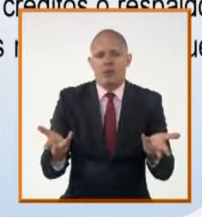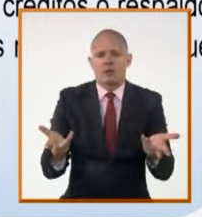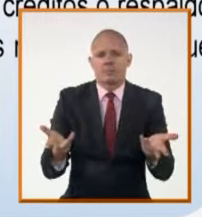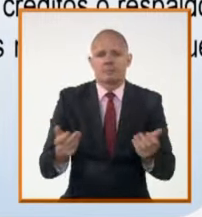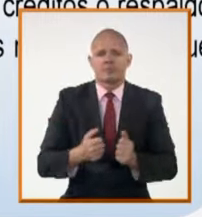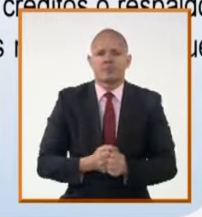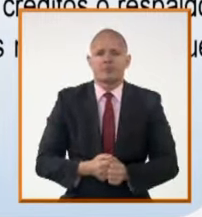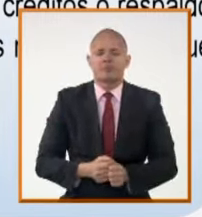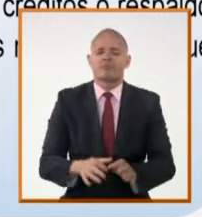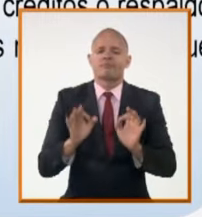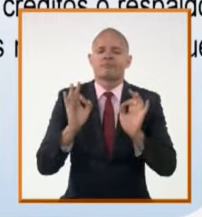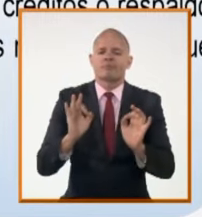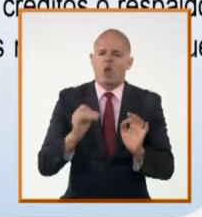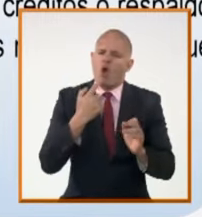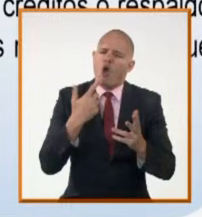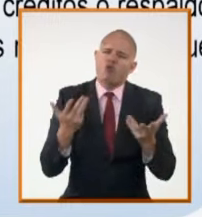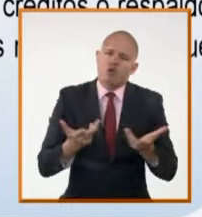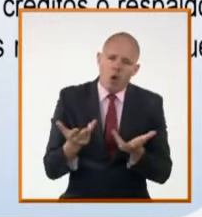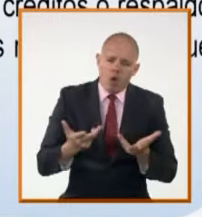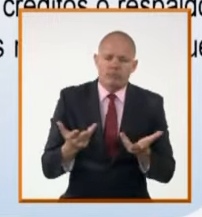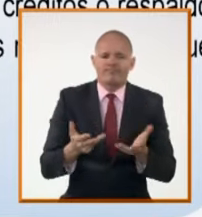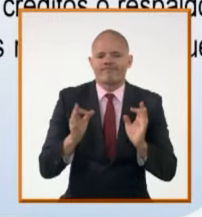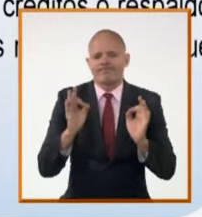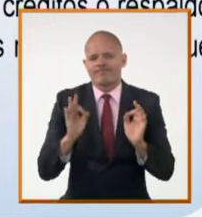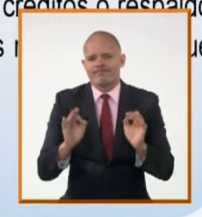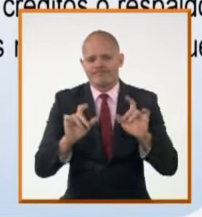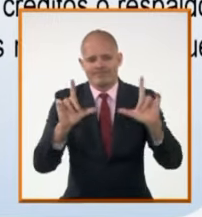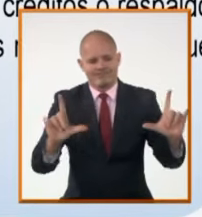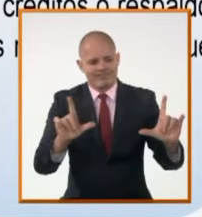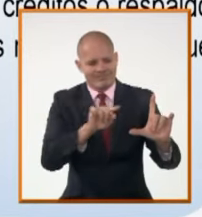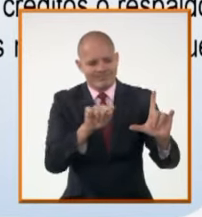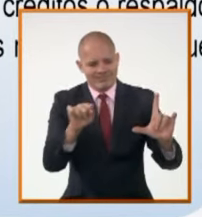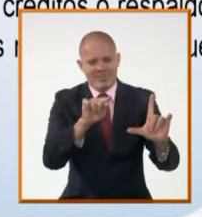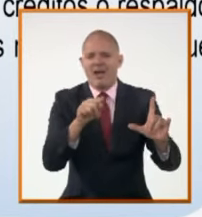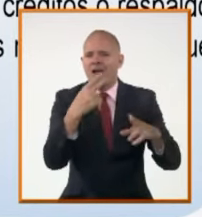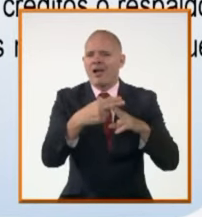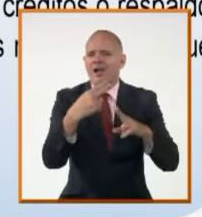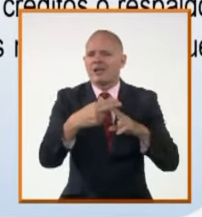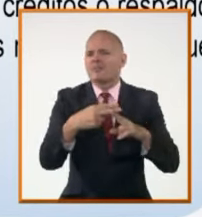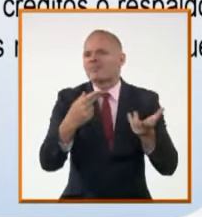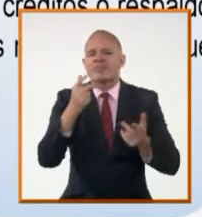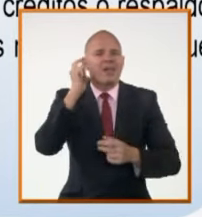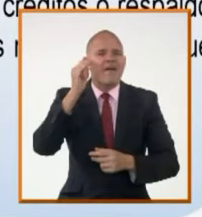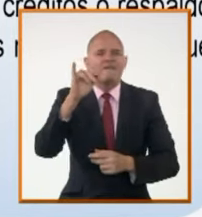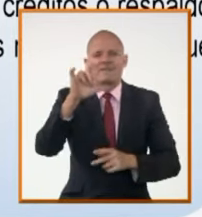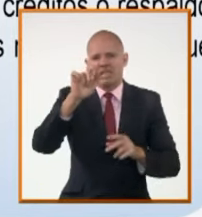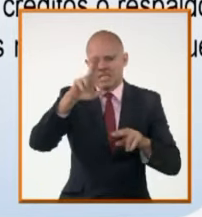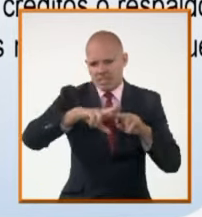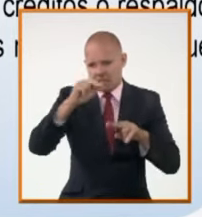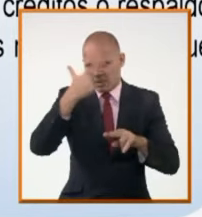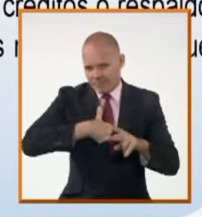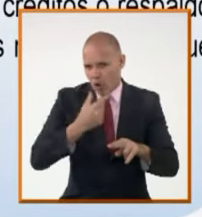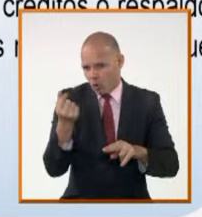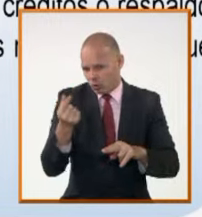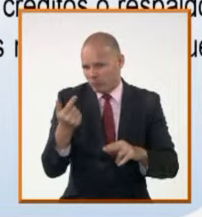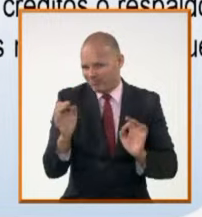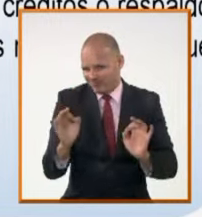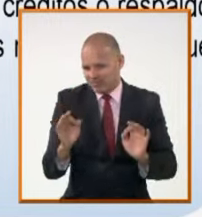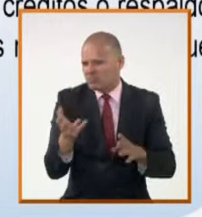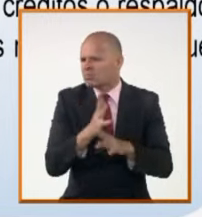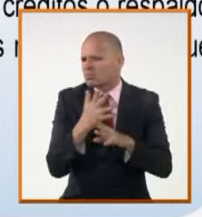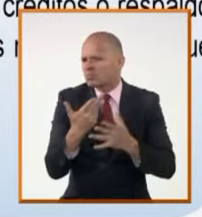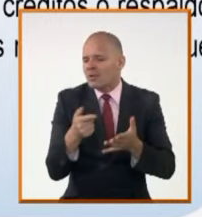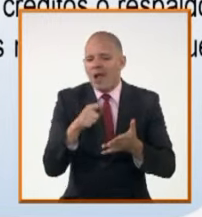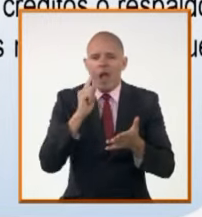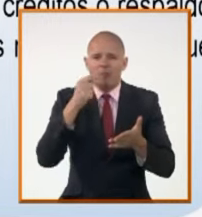la necesidad de perfeccionar esto por la incidencia que tiene en los precios finales de los productos y servicios. Condicionar para